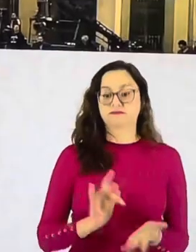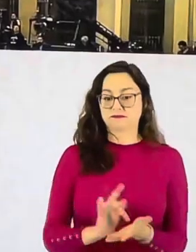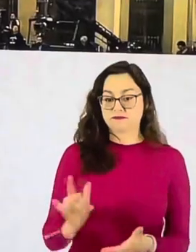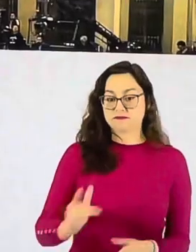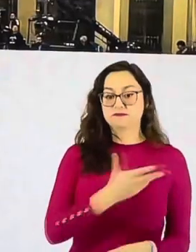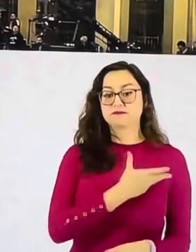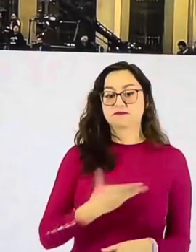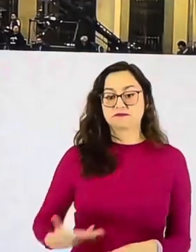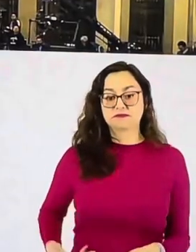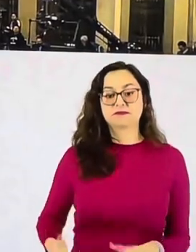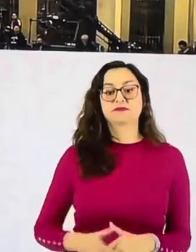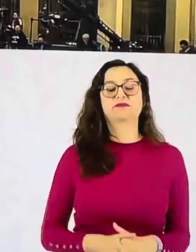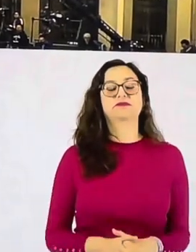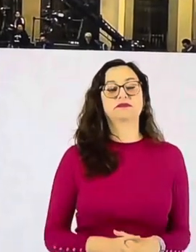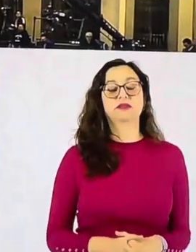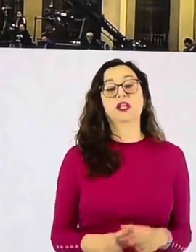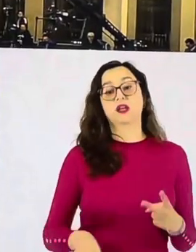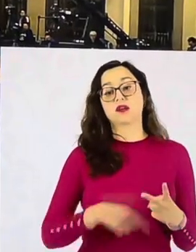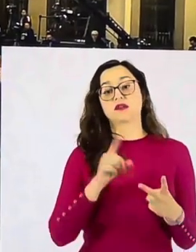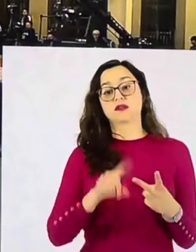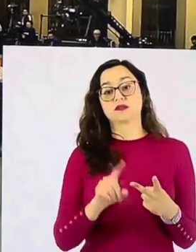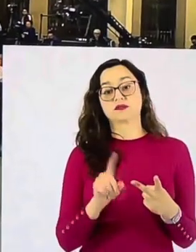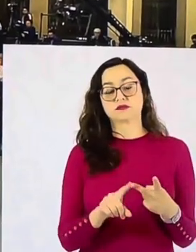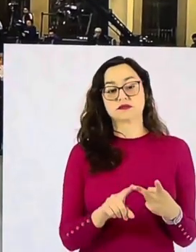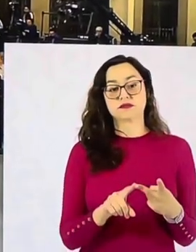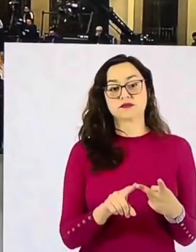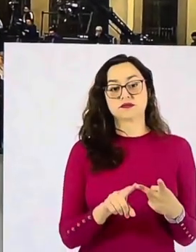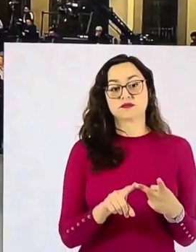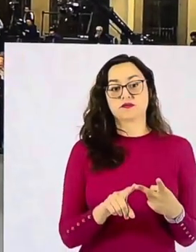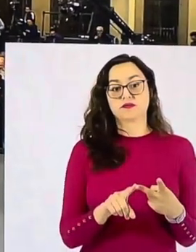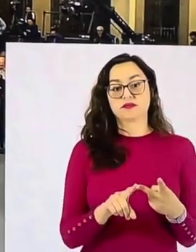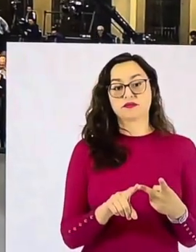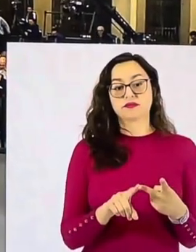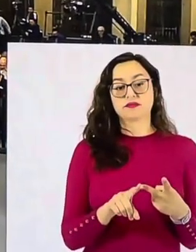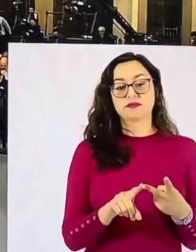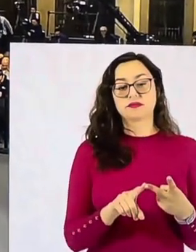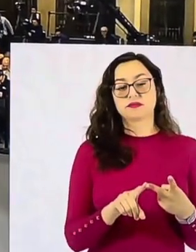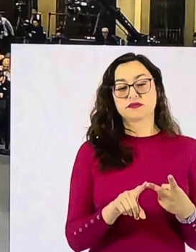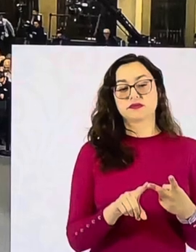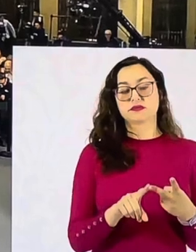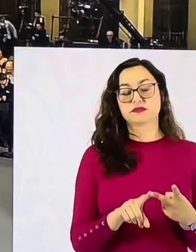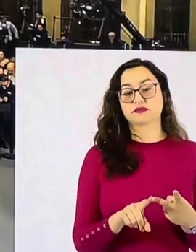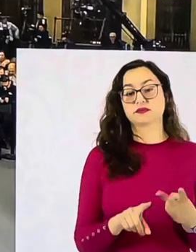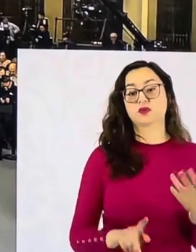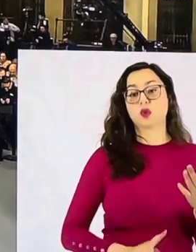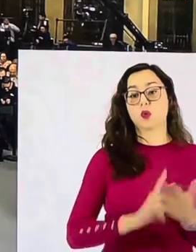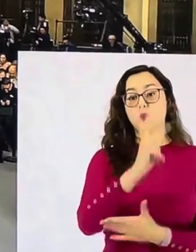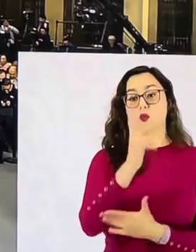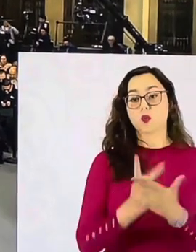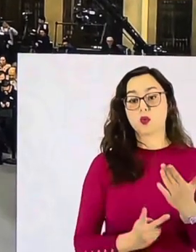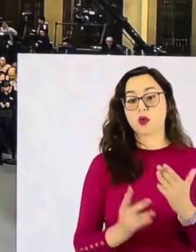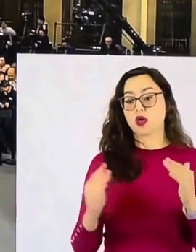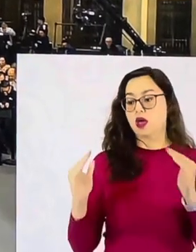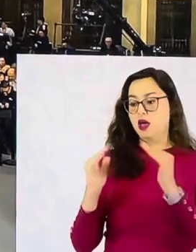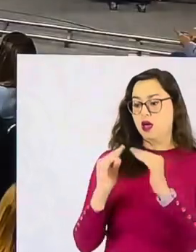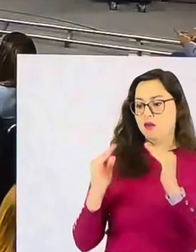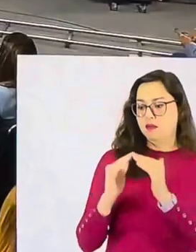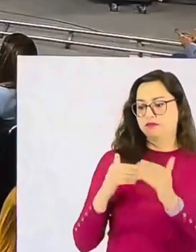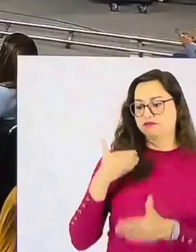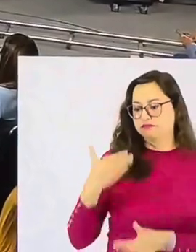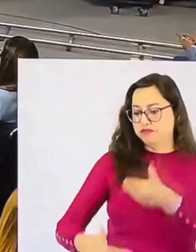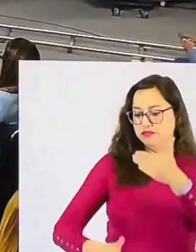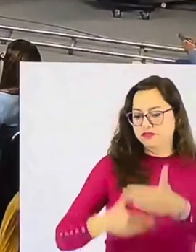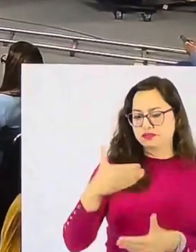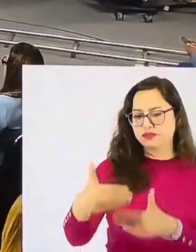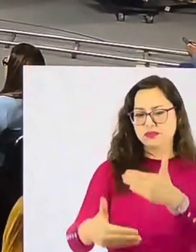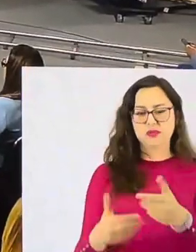Presidenta, eso por un lado. Por el otro, nos comentaban los avances del programa de vivienda. Dos